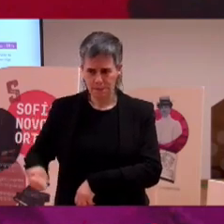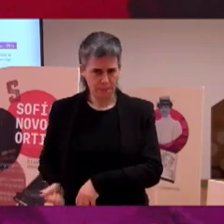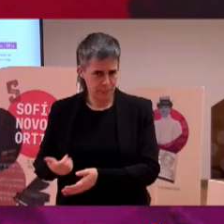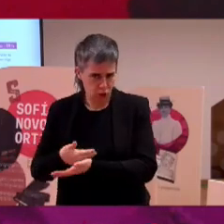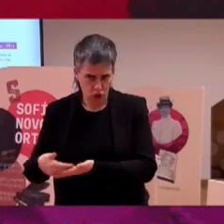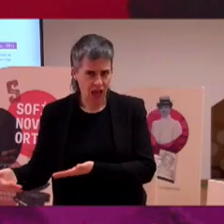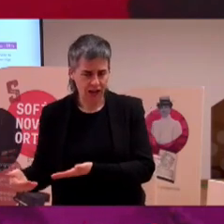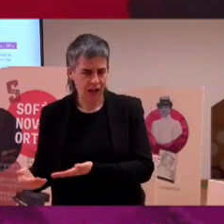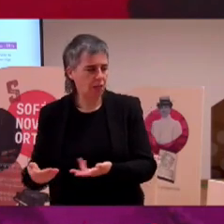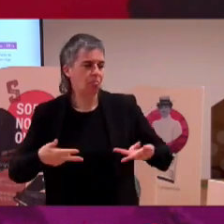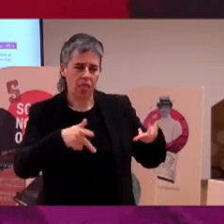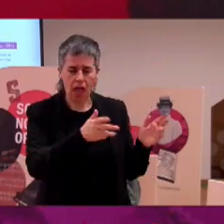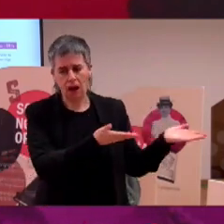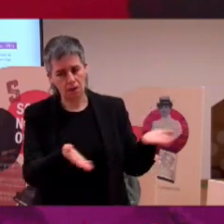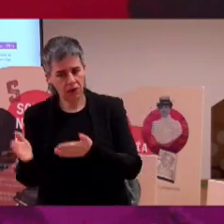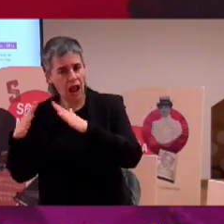playa e tal.